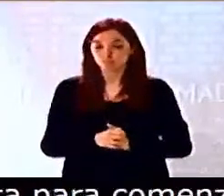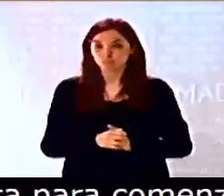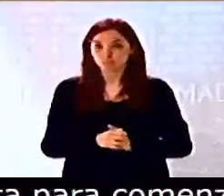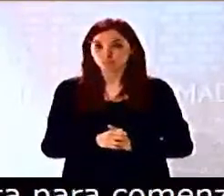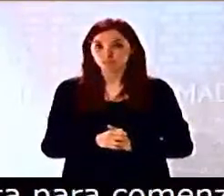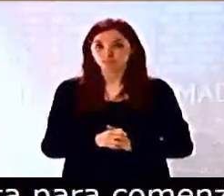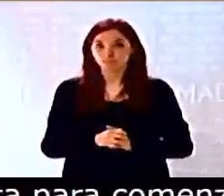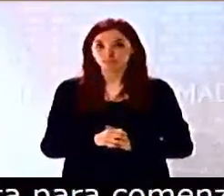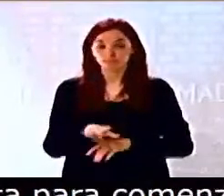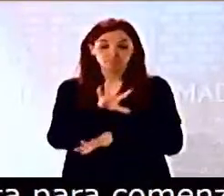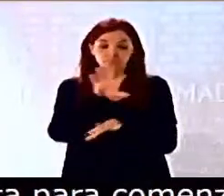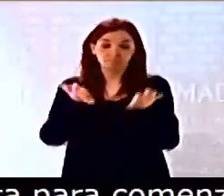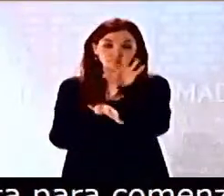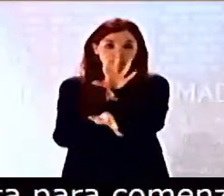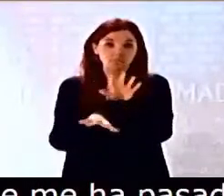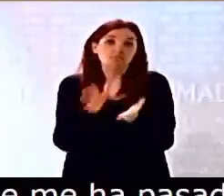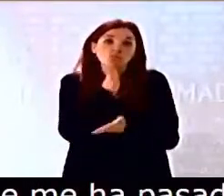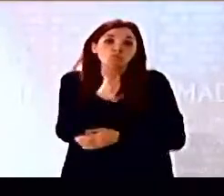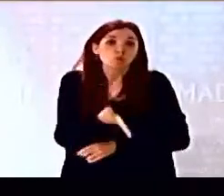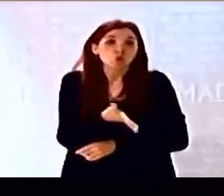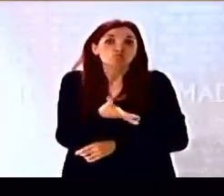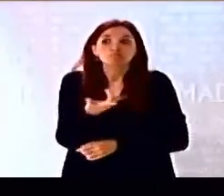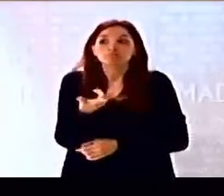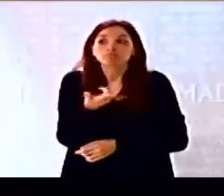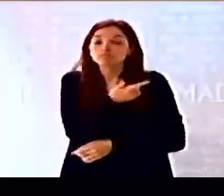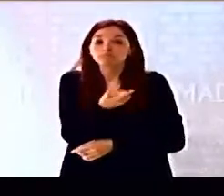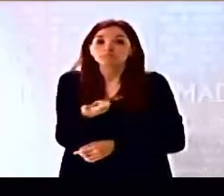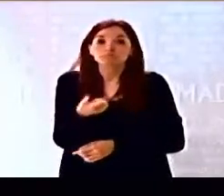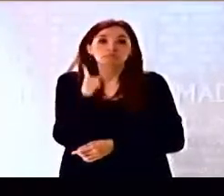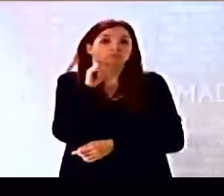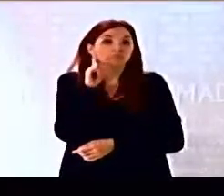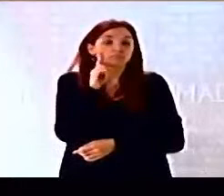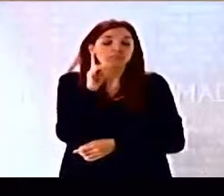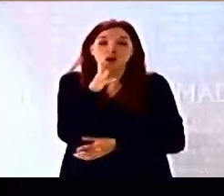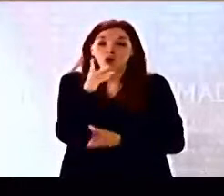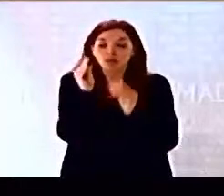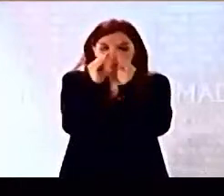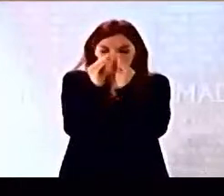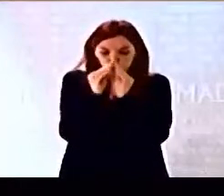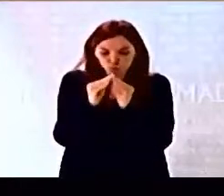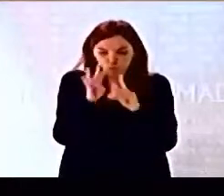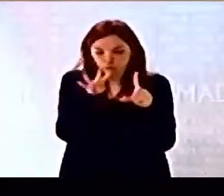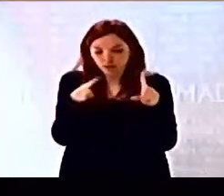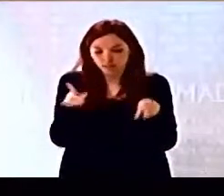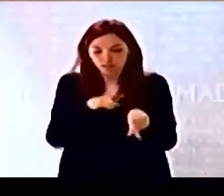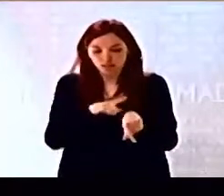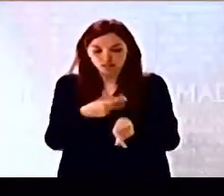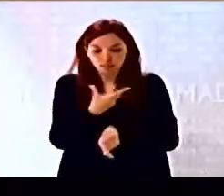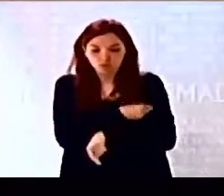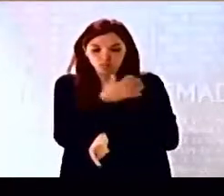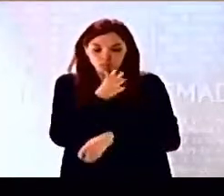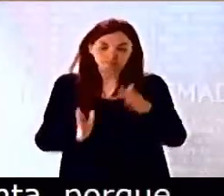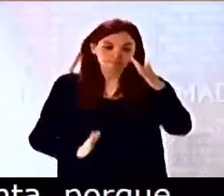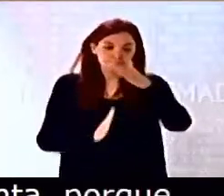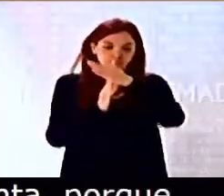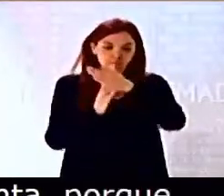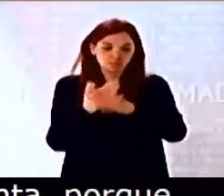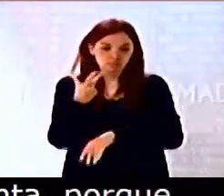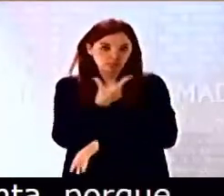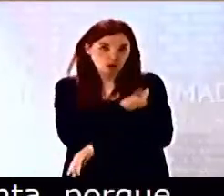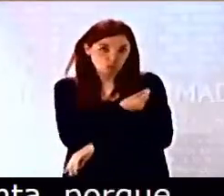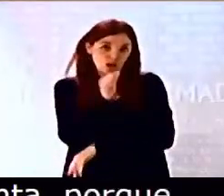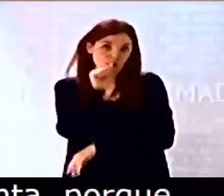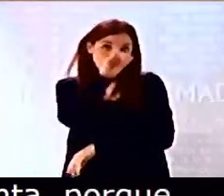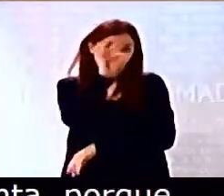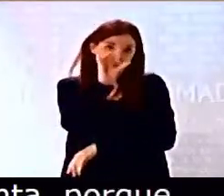No estoy, Loli, porque no estamos reajustando el calendario de vacunación después de lo que ha pasado con AstraZeneca y